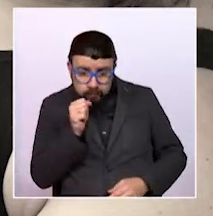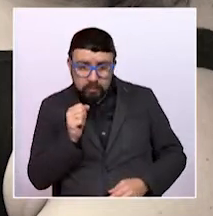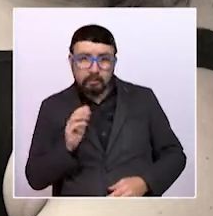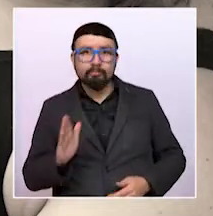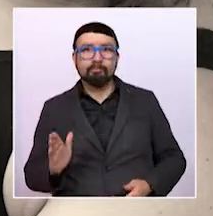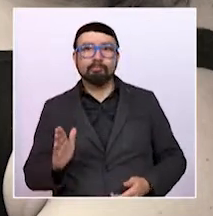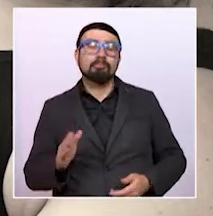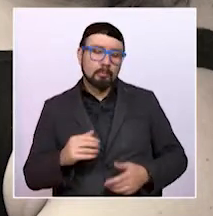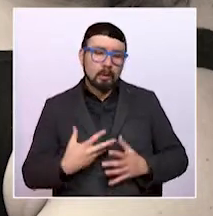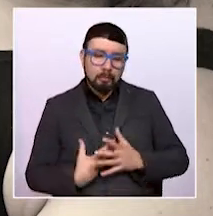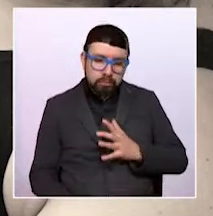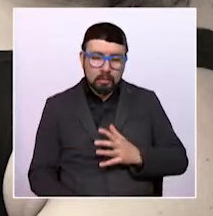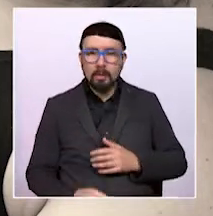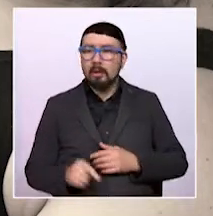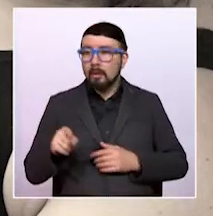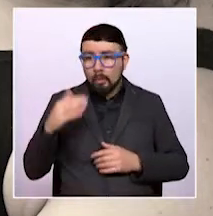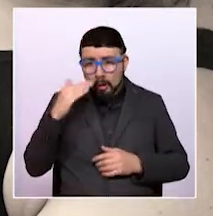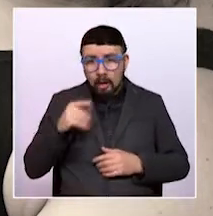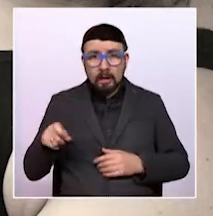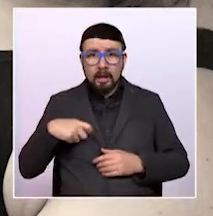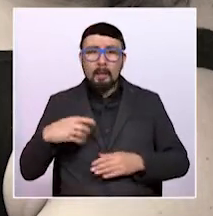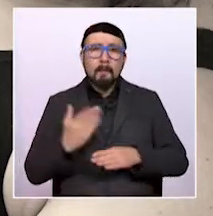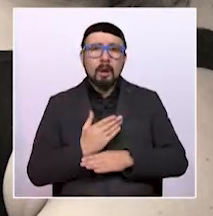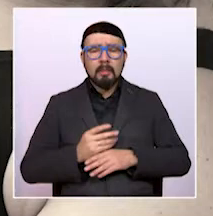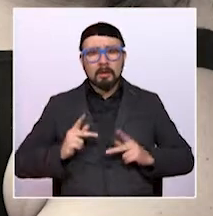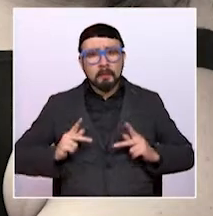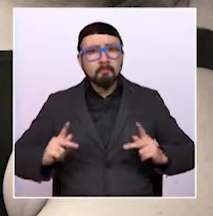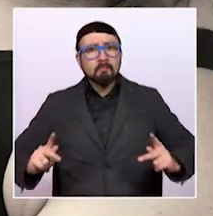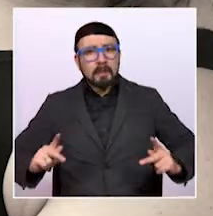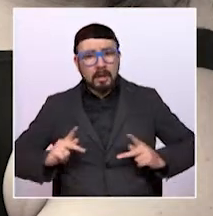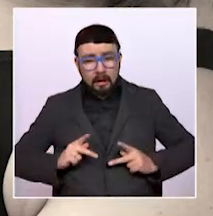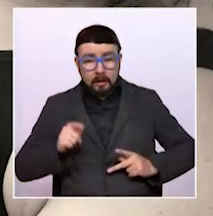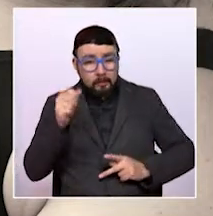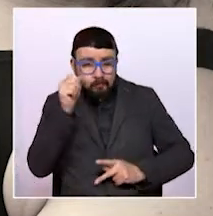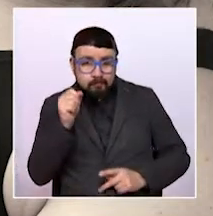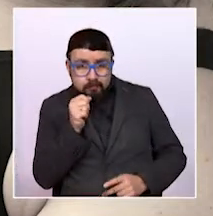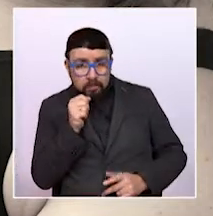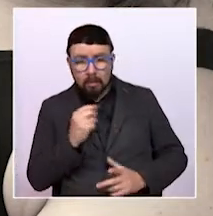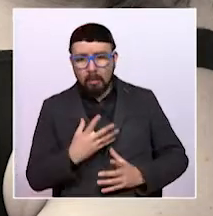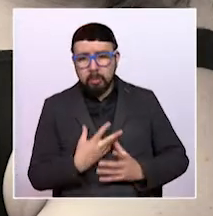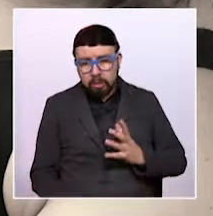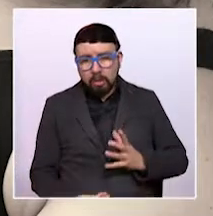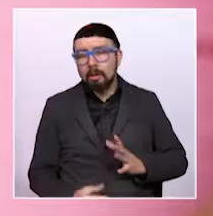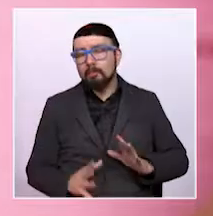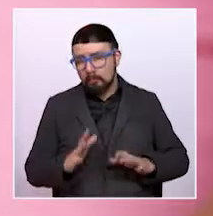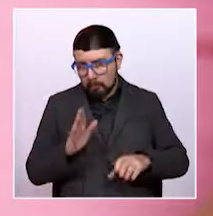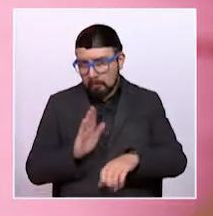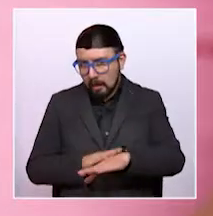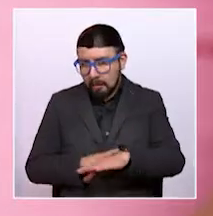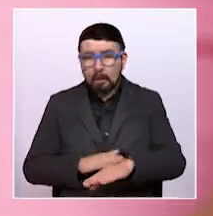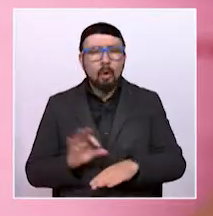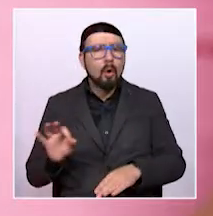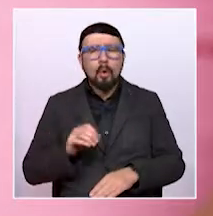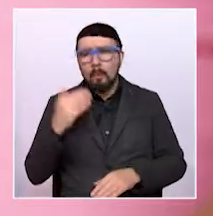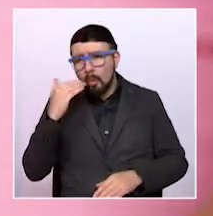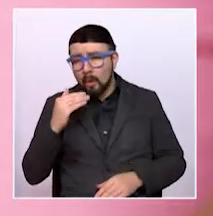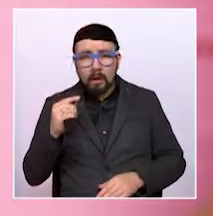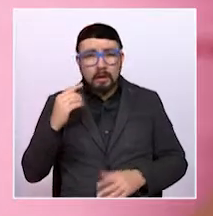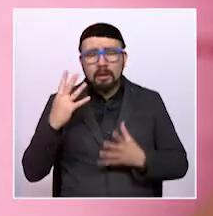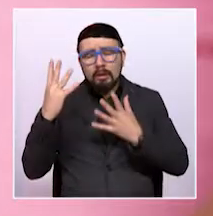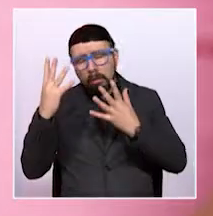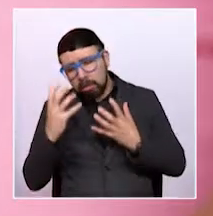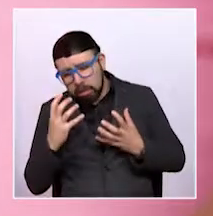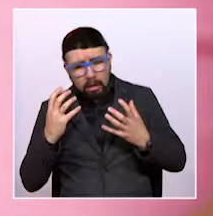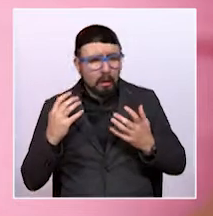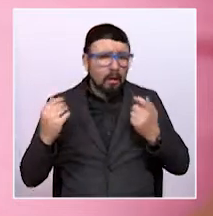y se embaraza una paciente en la que hablábamos que tenga depresiones severas que tenga un trastorno afectivo bipolar y el embarazo